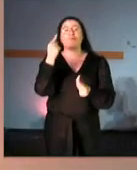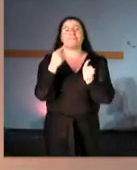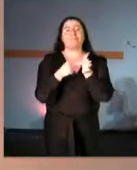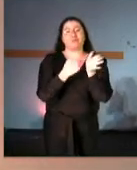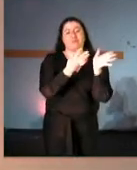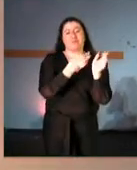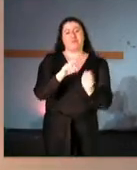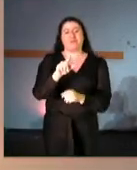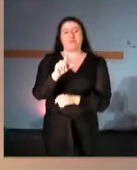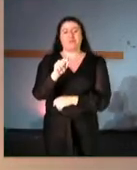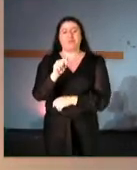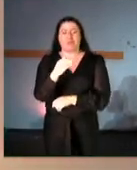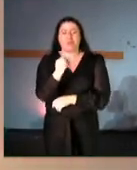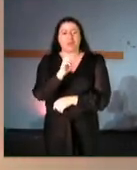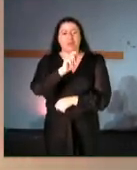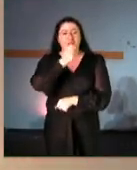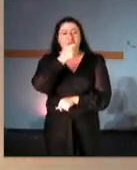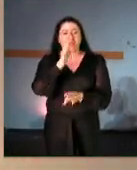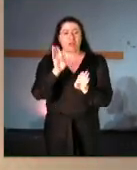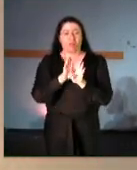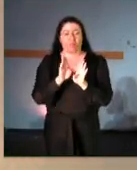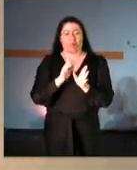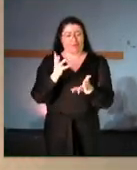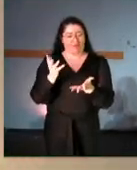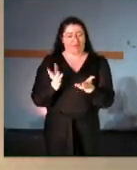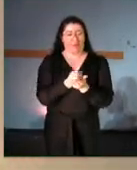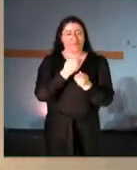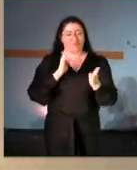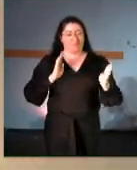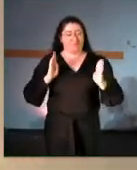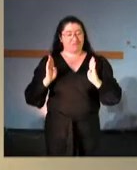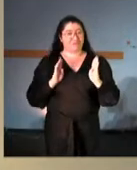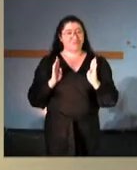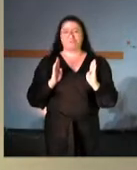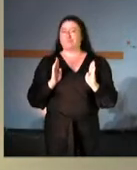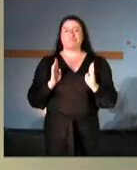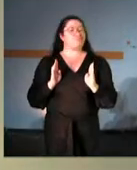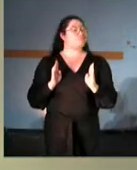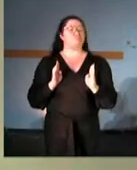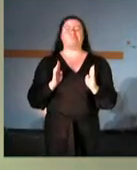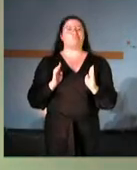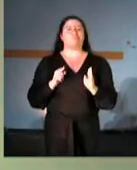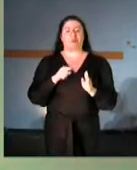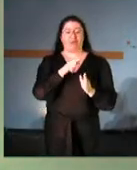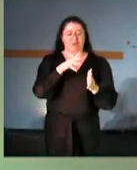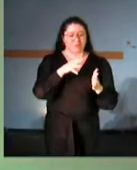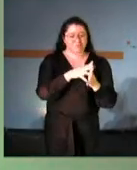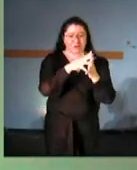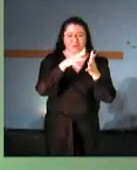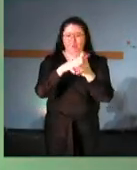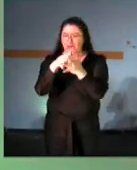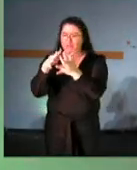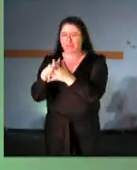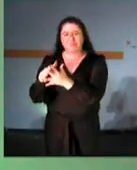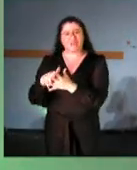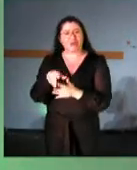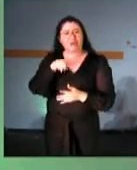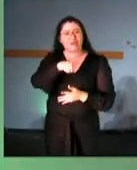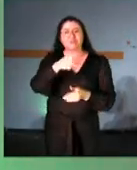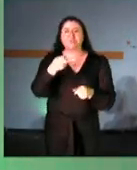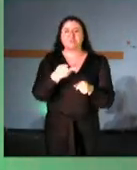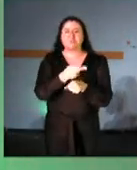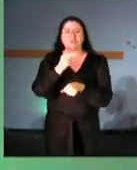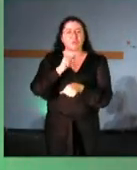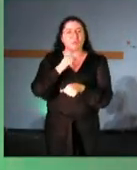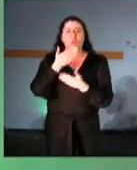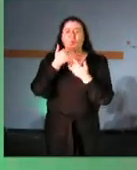ninguna manera como una victoria militar. Nunca la guerrilla, nunca tuvimos suficientes